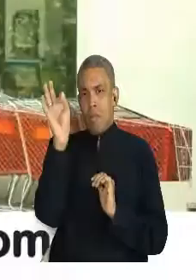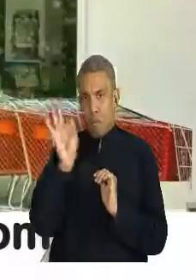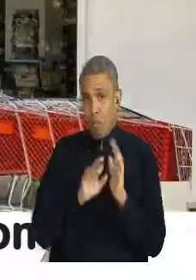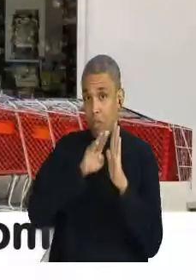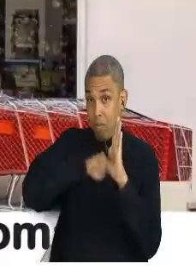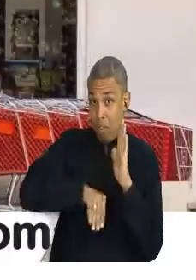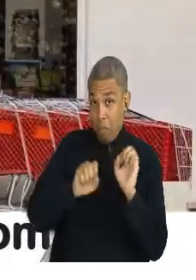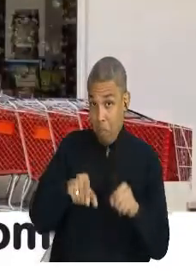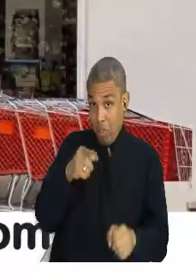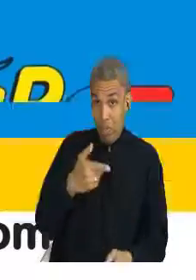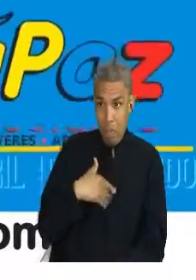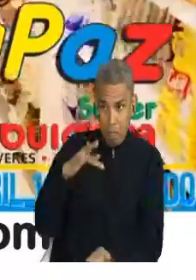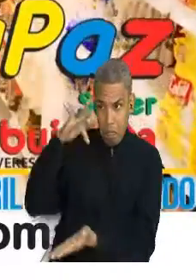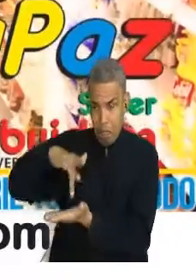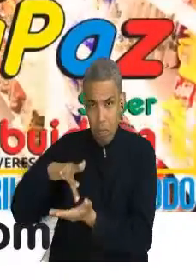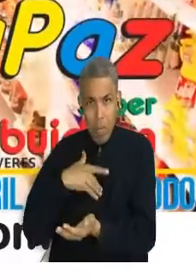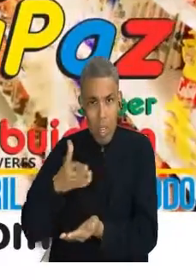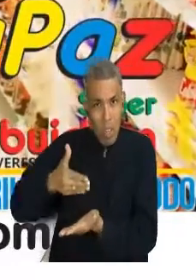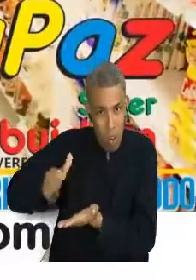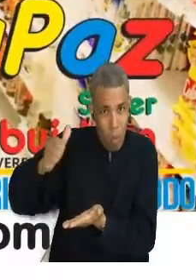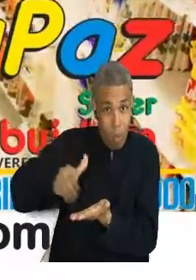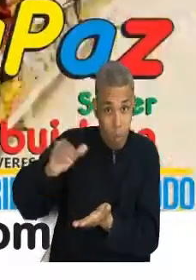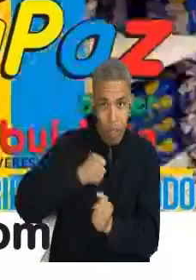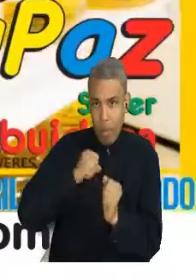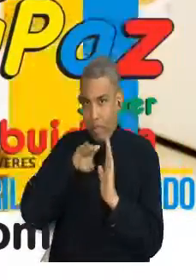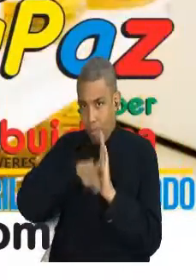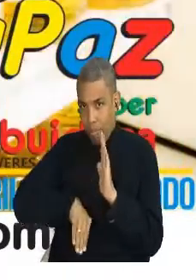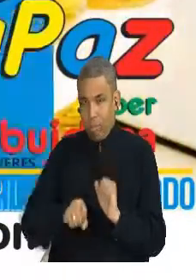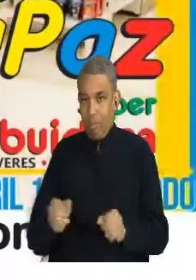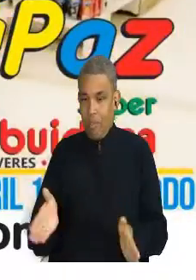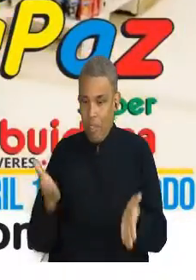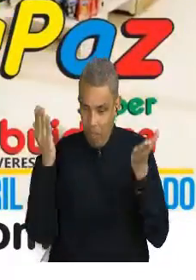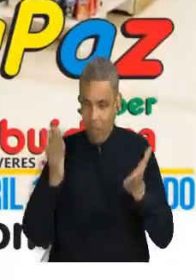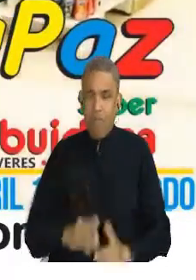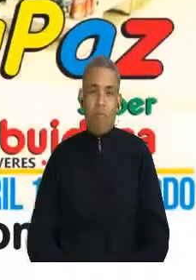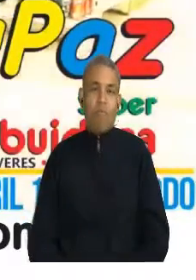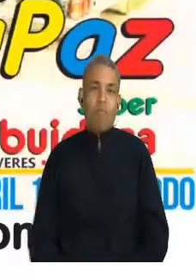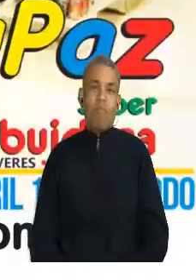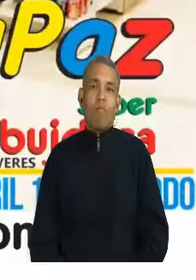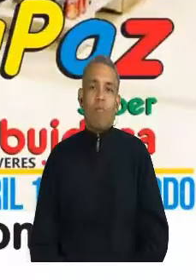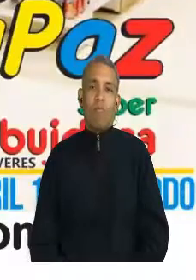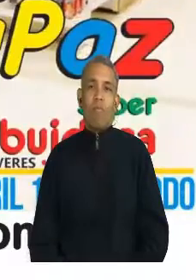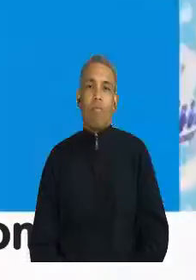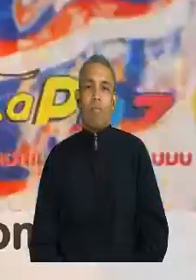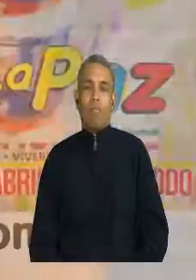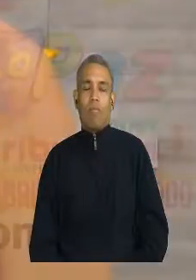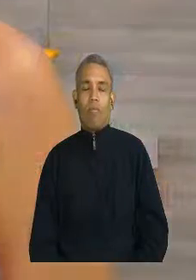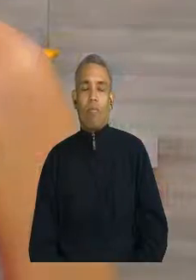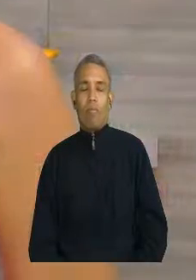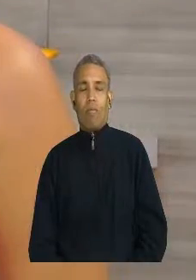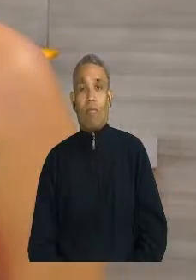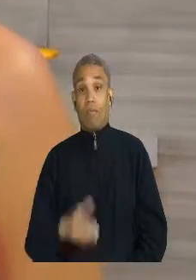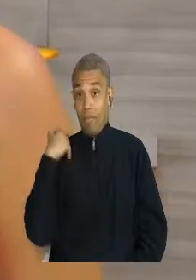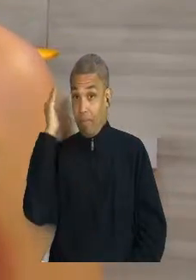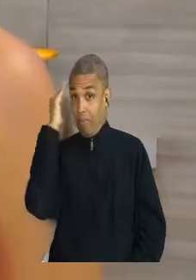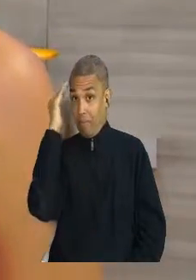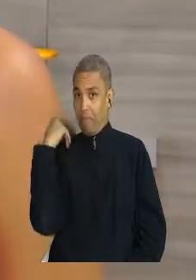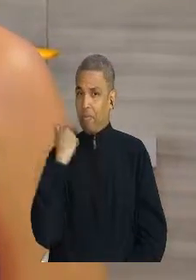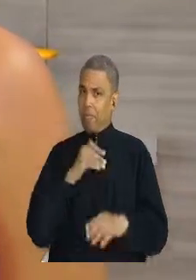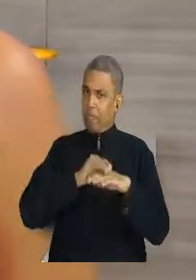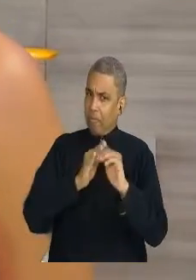y surtan su cocina, surtan todo lo relacionado en su hogar, por supuesto, con Distribuidora La Paz. Así que ya saben, recomendadito de